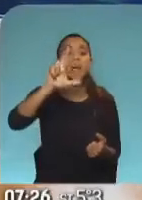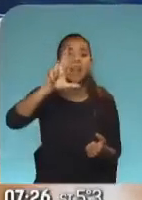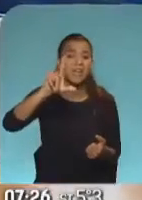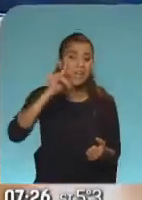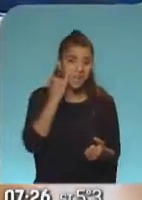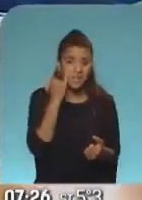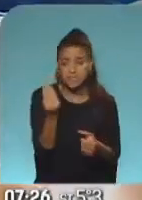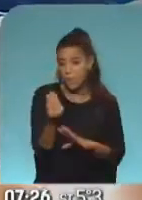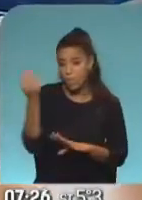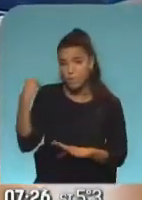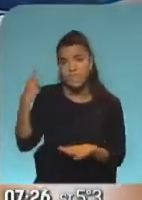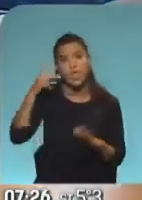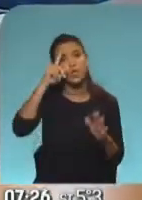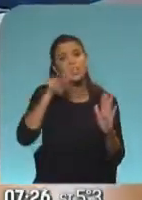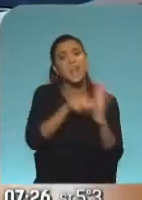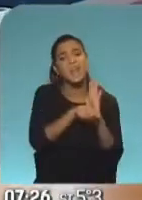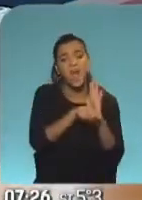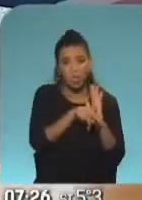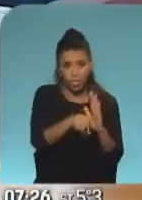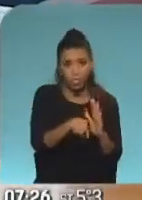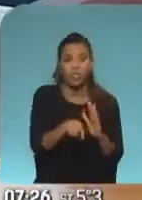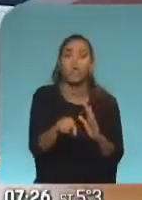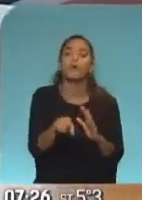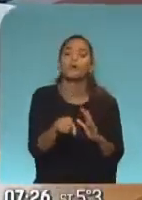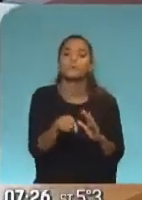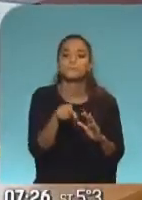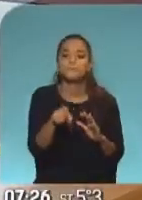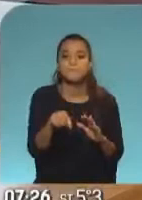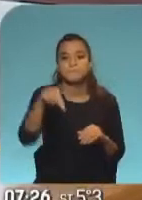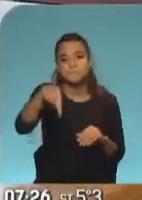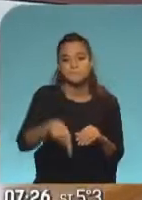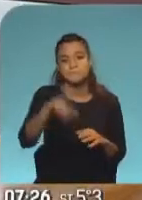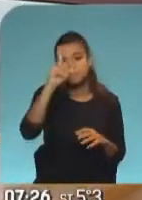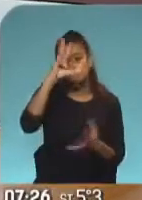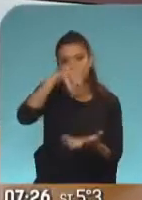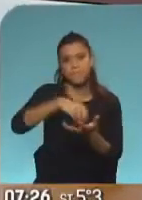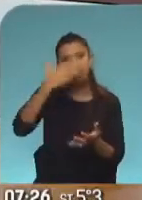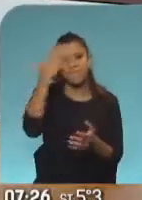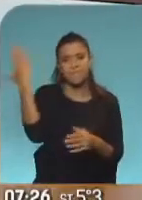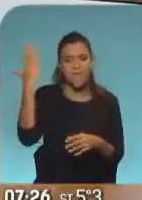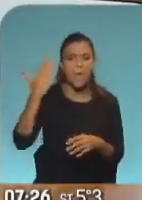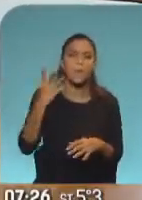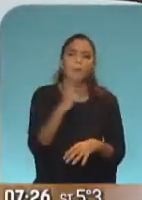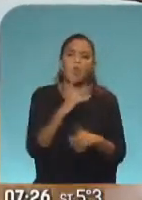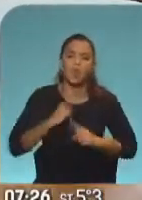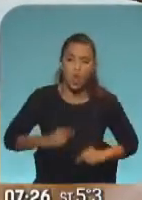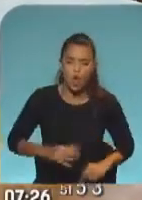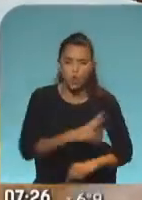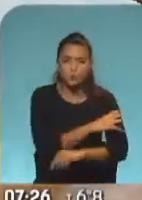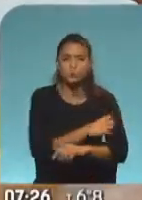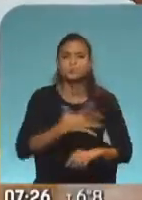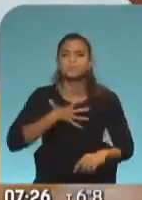internado el sábado pasado en el Instituto del Diagnóstico. Llegó a esta clínica con fiebre alta, con dolores musculares, con